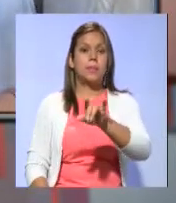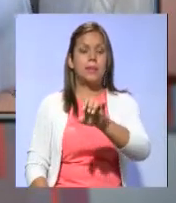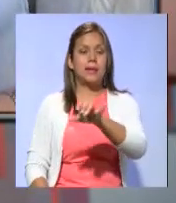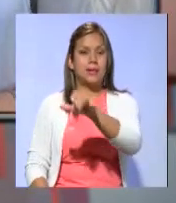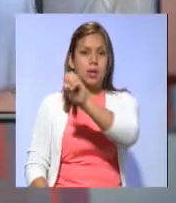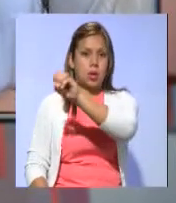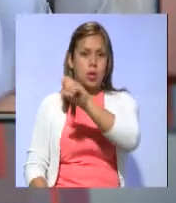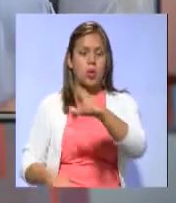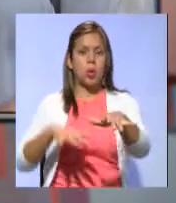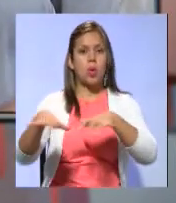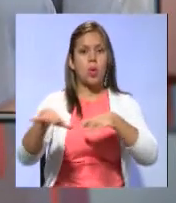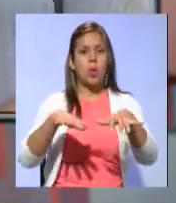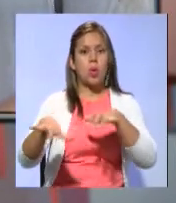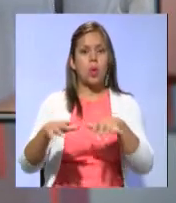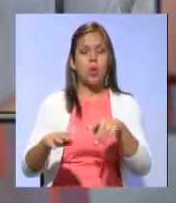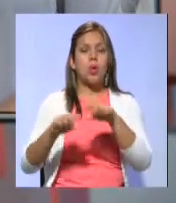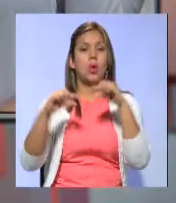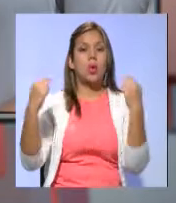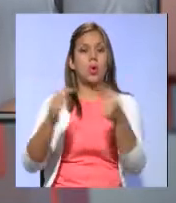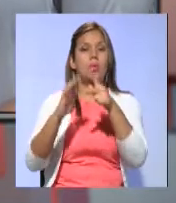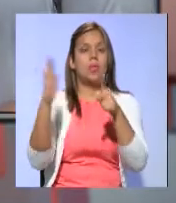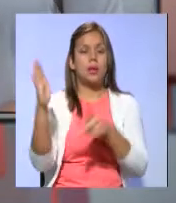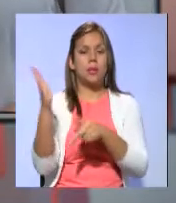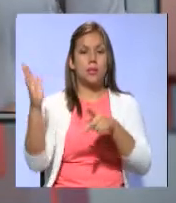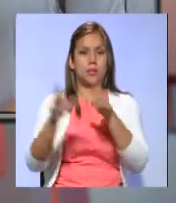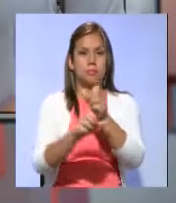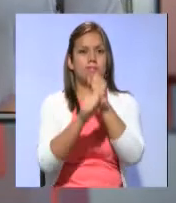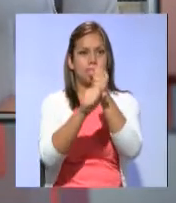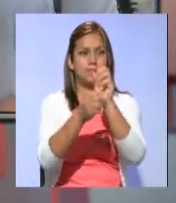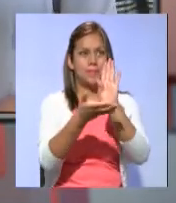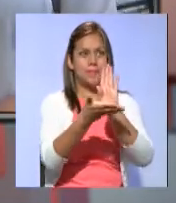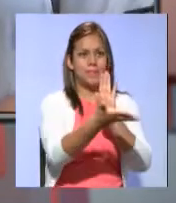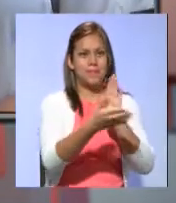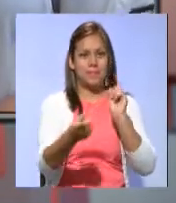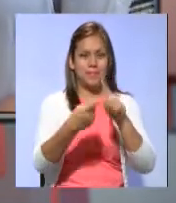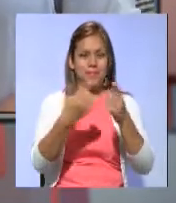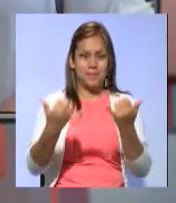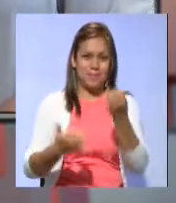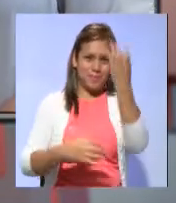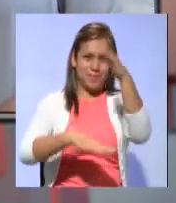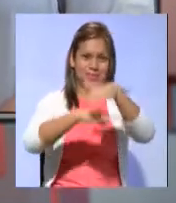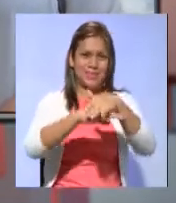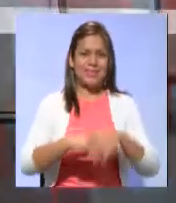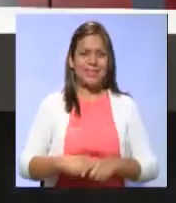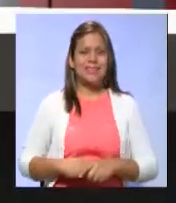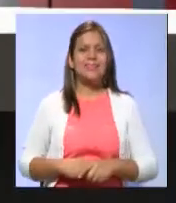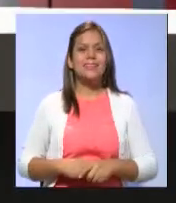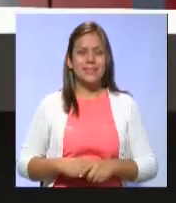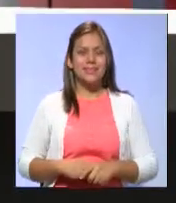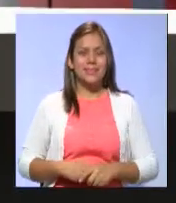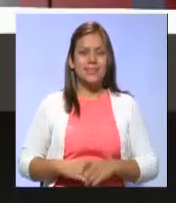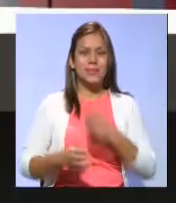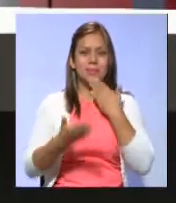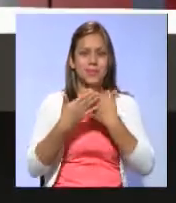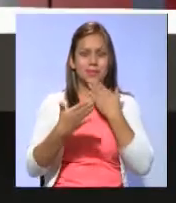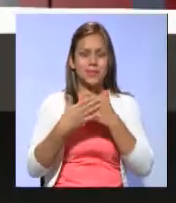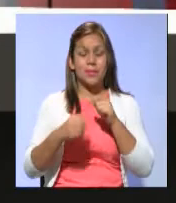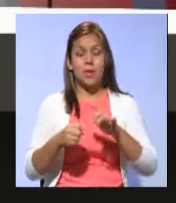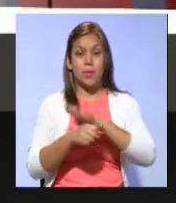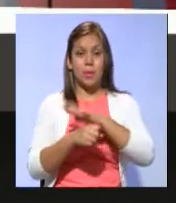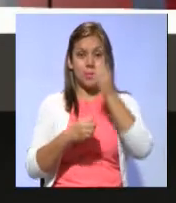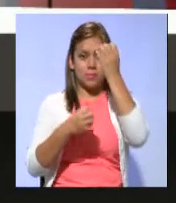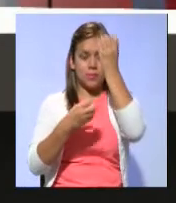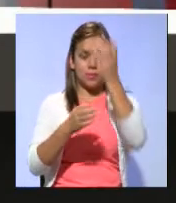Grupo Parlamentario por los Derechos de los Trabajadores y la Seguridad Social. Hasta aquí el informe. Buenas tardes. Gracias, María Fernanda, por esa completa información.